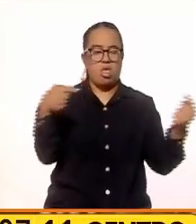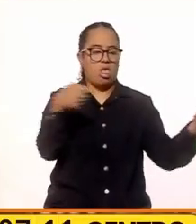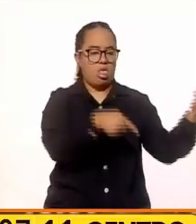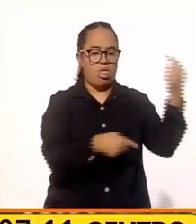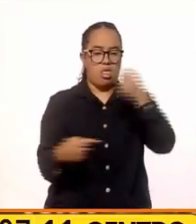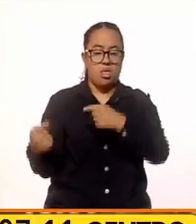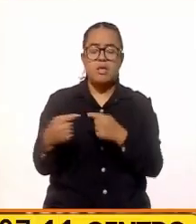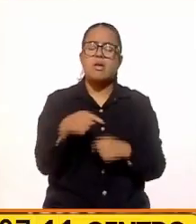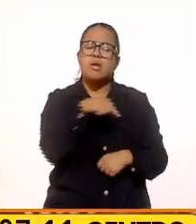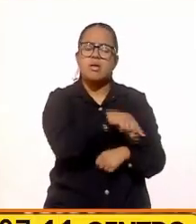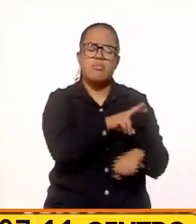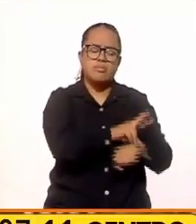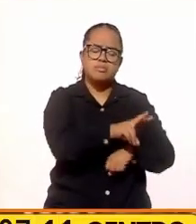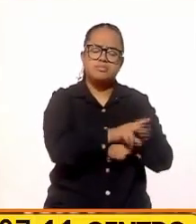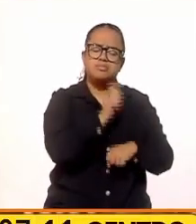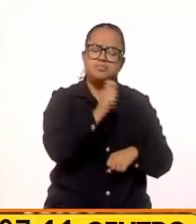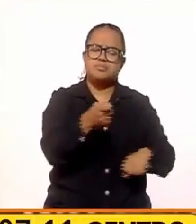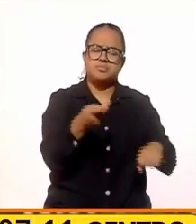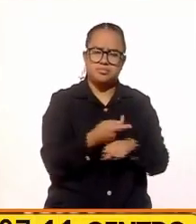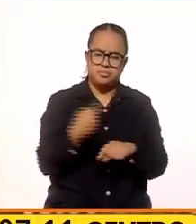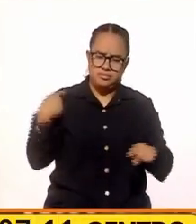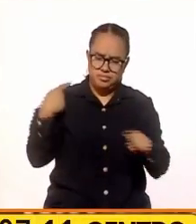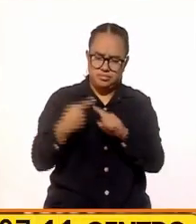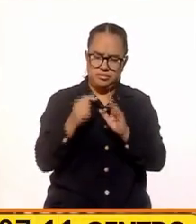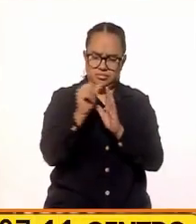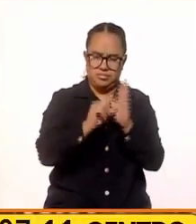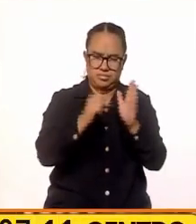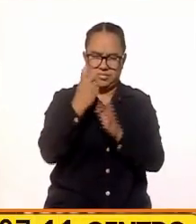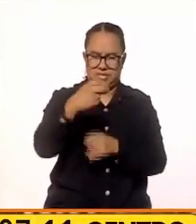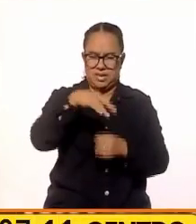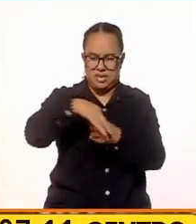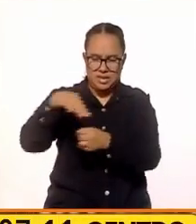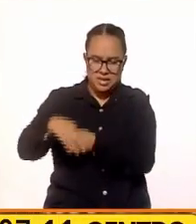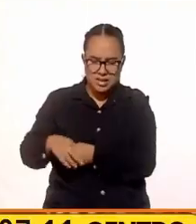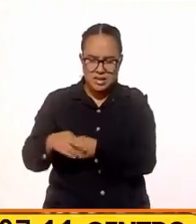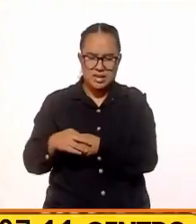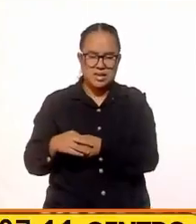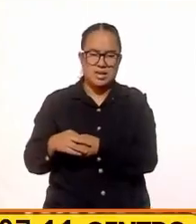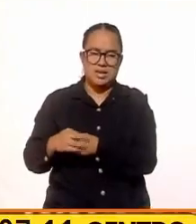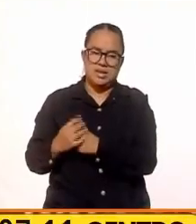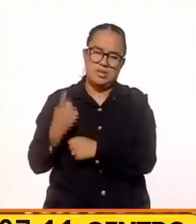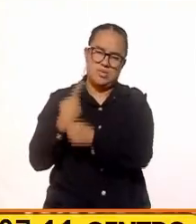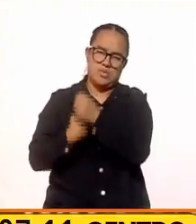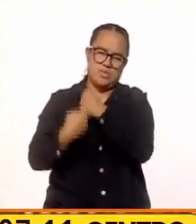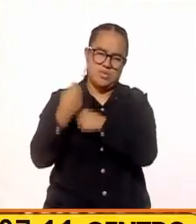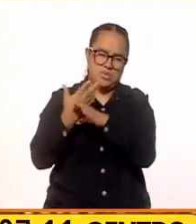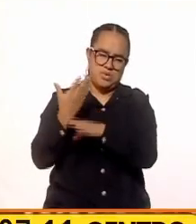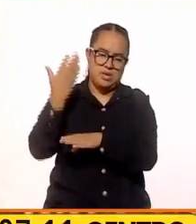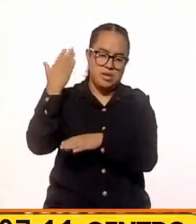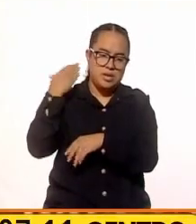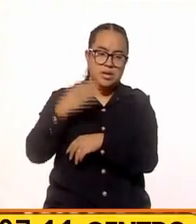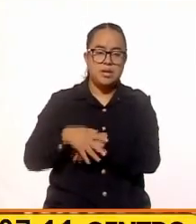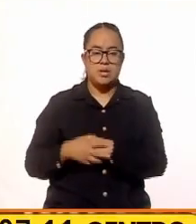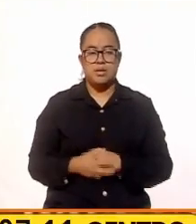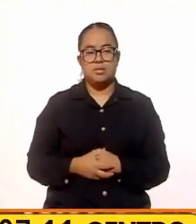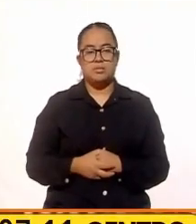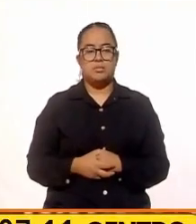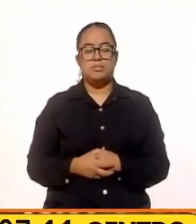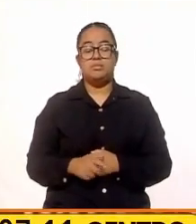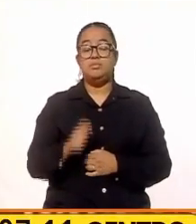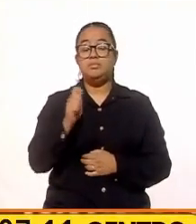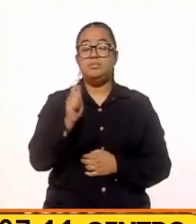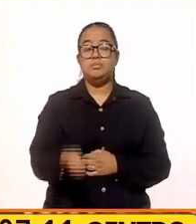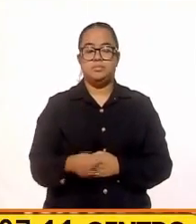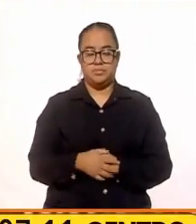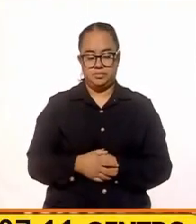crisis en Venezuela en los últimos meses, desde la elección del año antepasado en ese país, implica